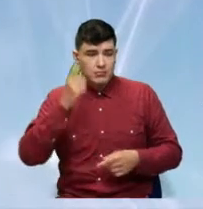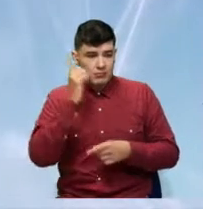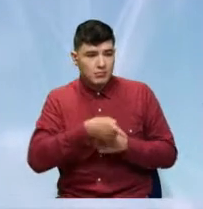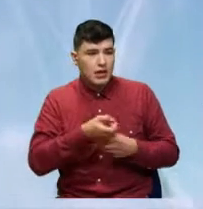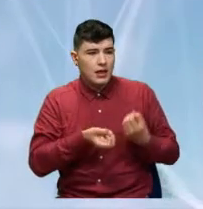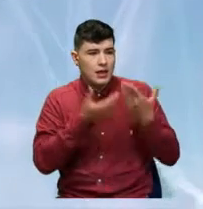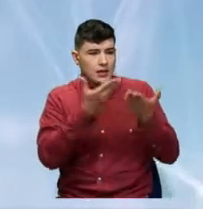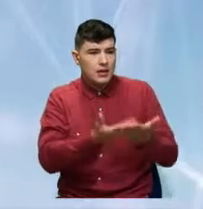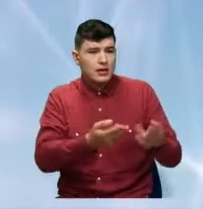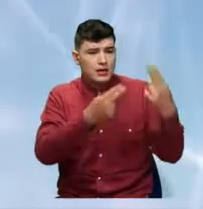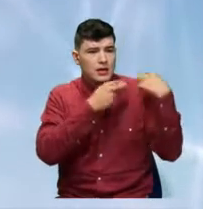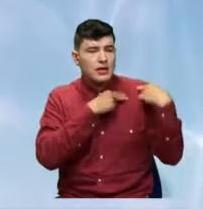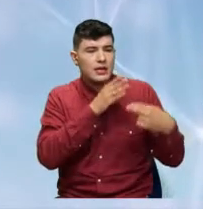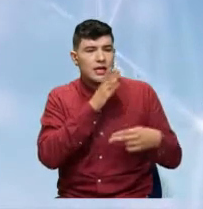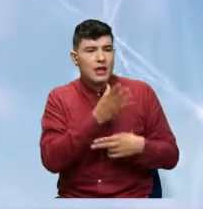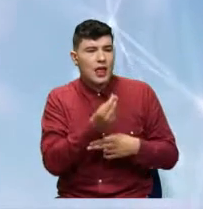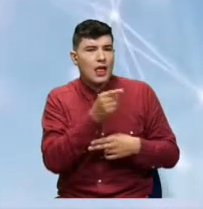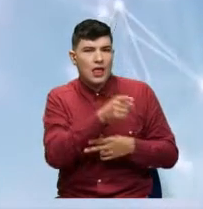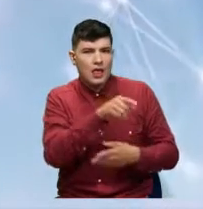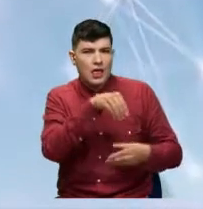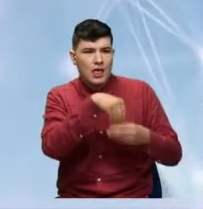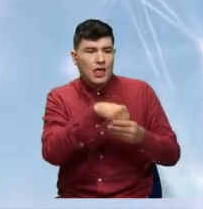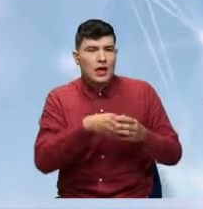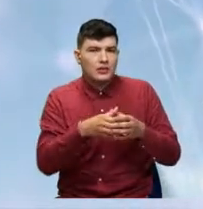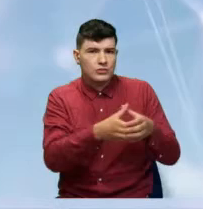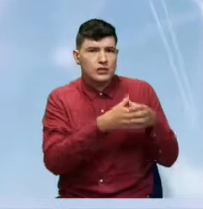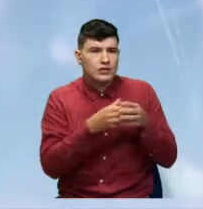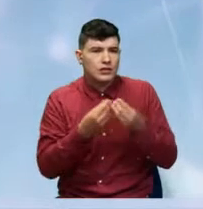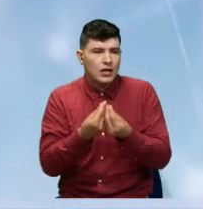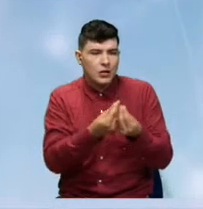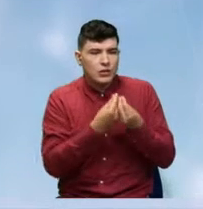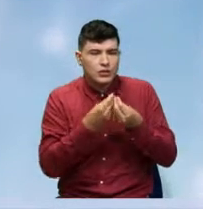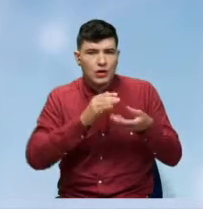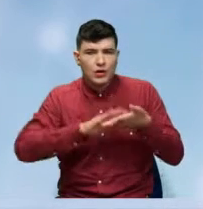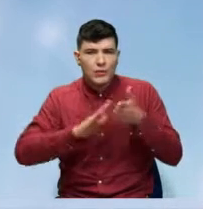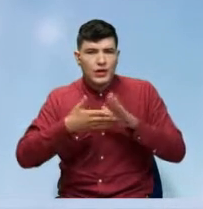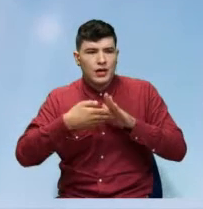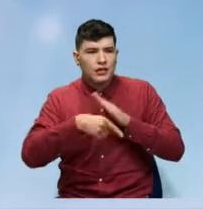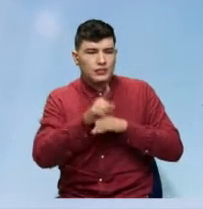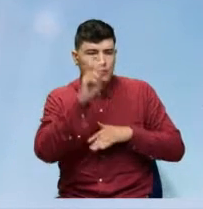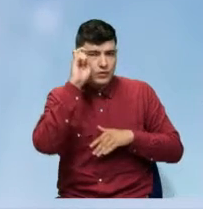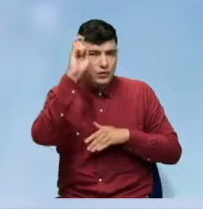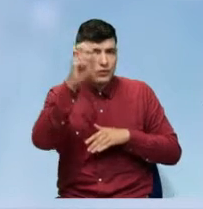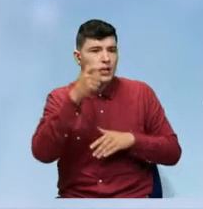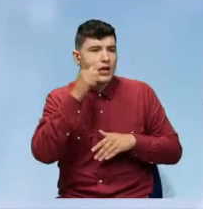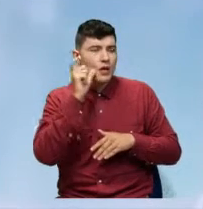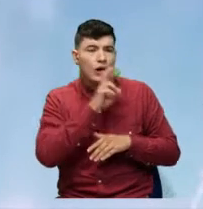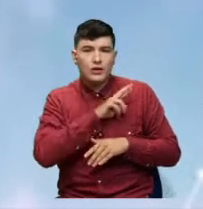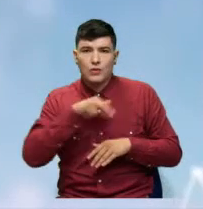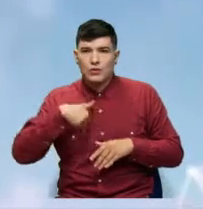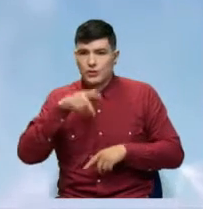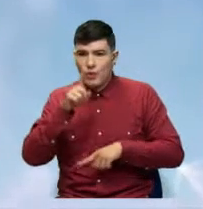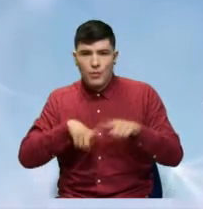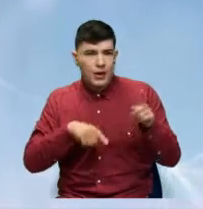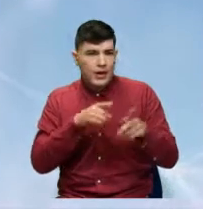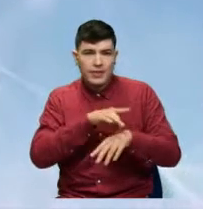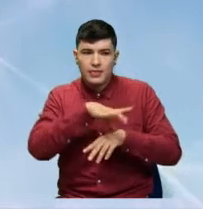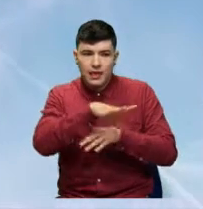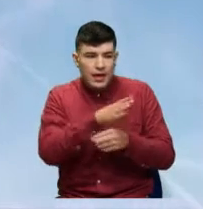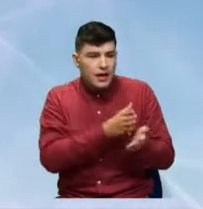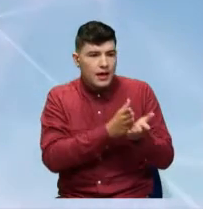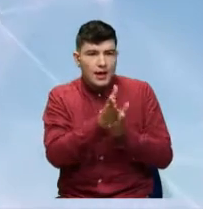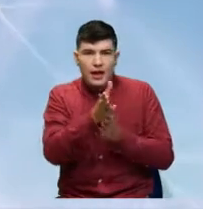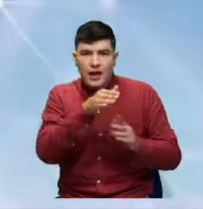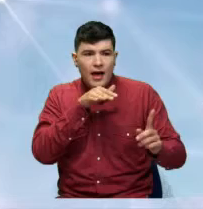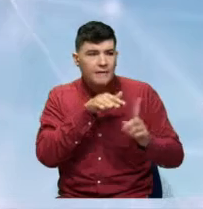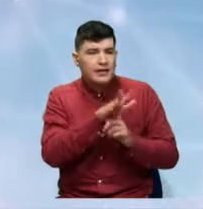con responsables de cobarde ataque a integrantes de Asociación de Consejos Comunitarios del Norte del Cauca. No podemos permitir que se siga amenazando la libre